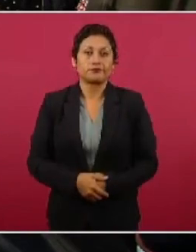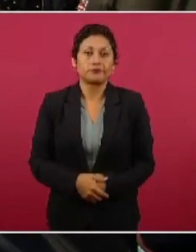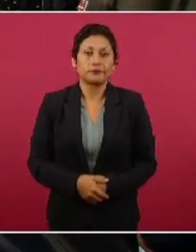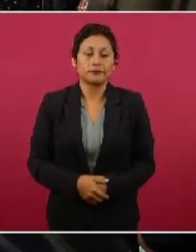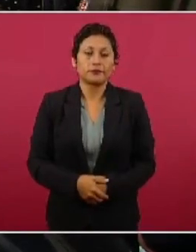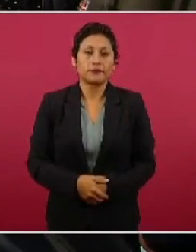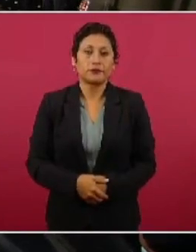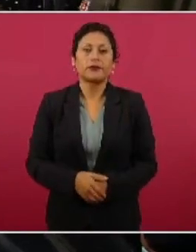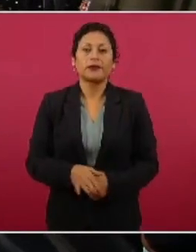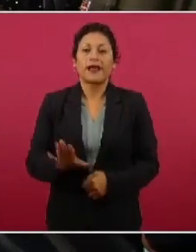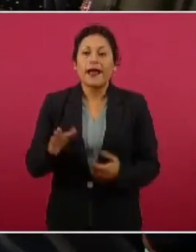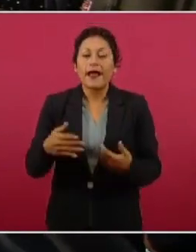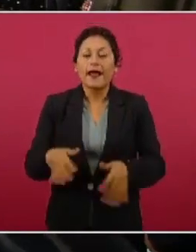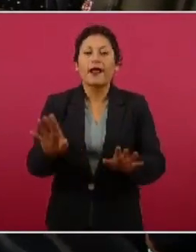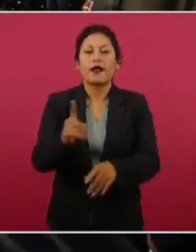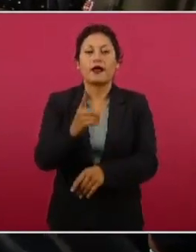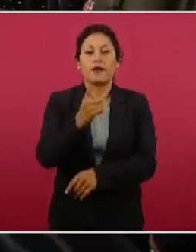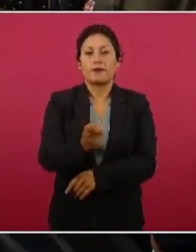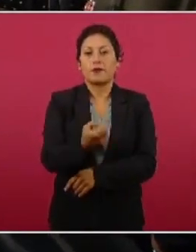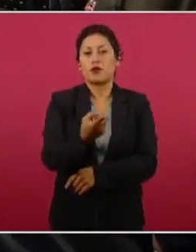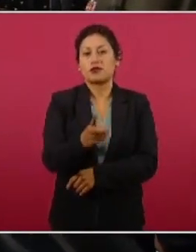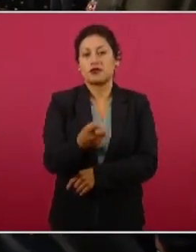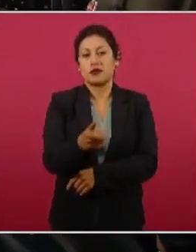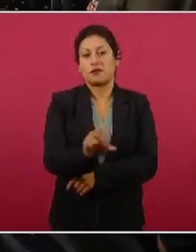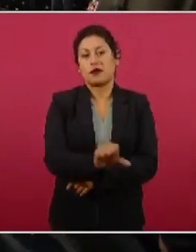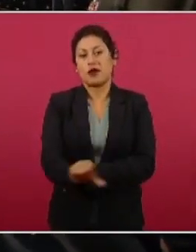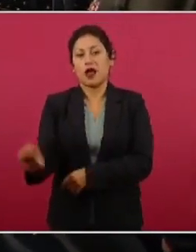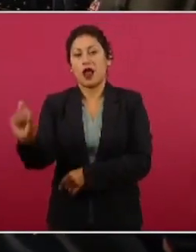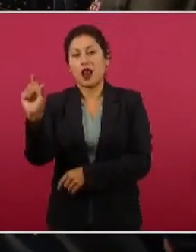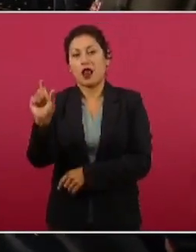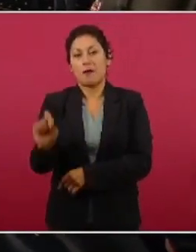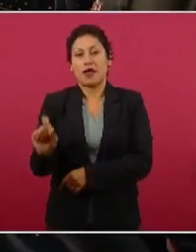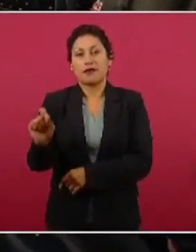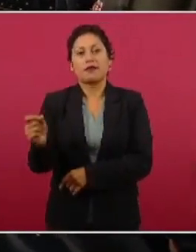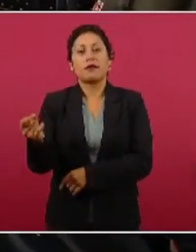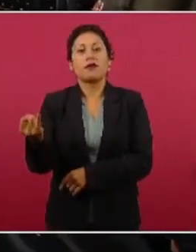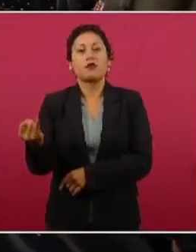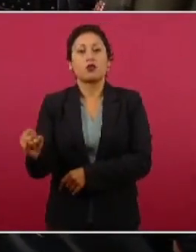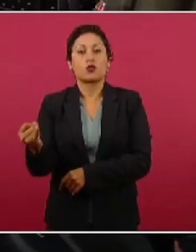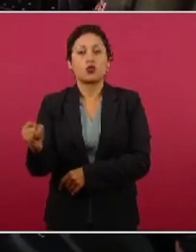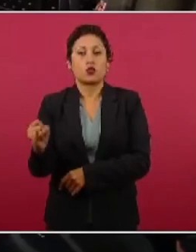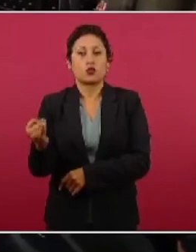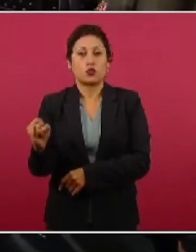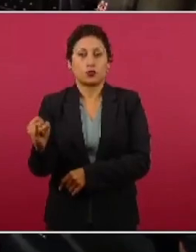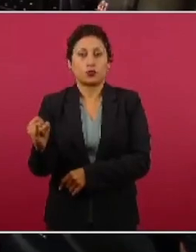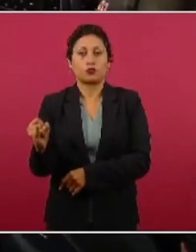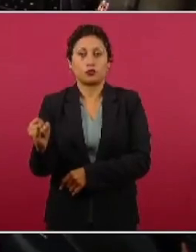Ah, del 1 de diciembre al 20 de junio,